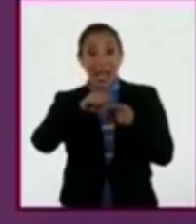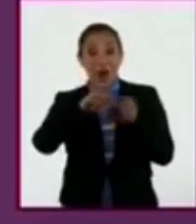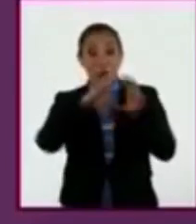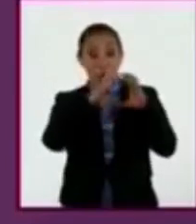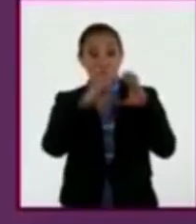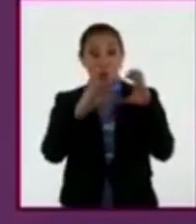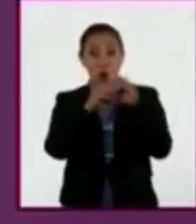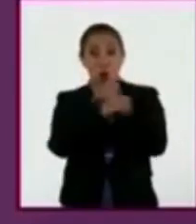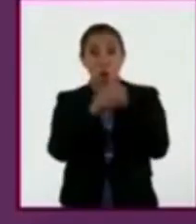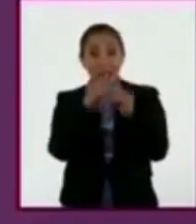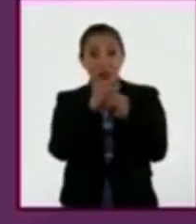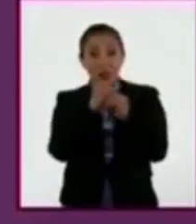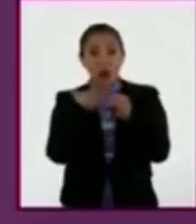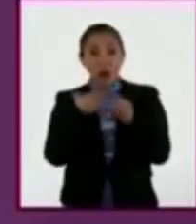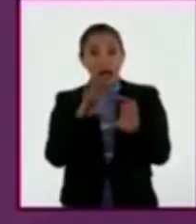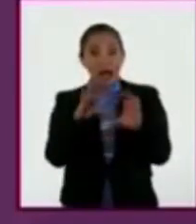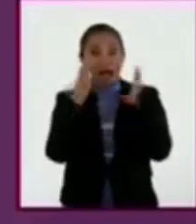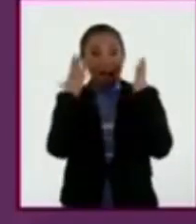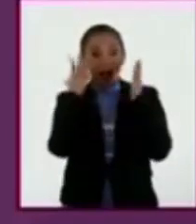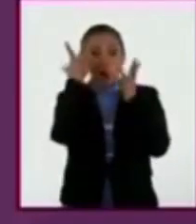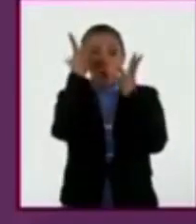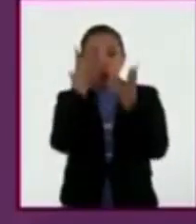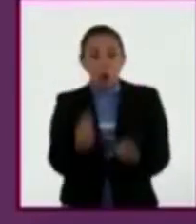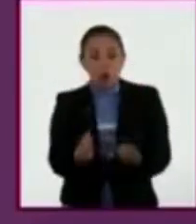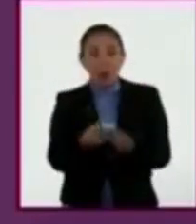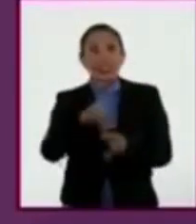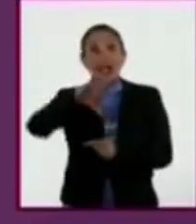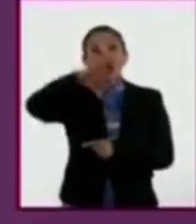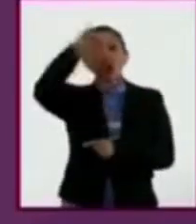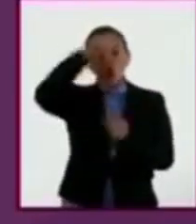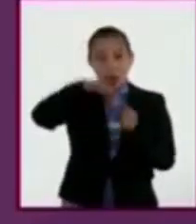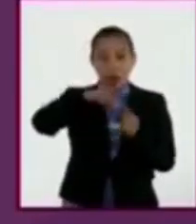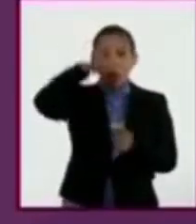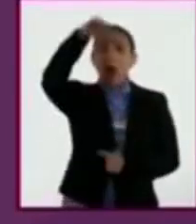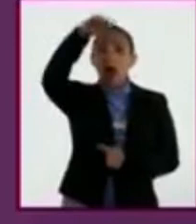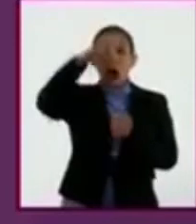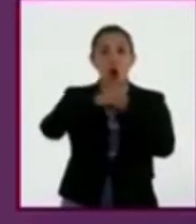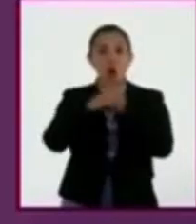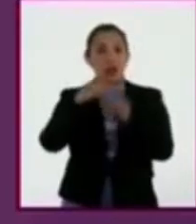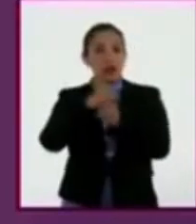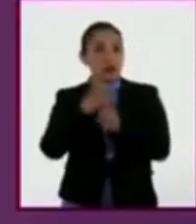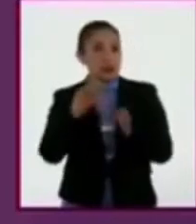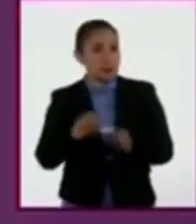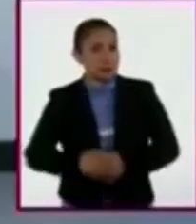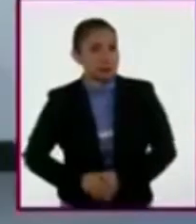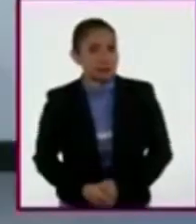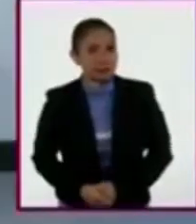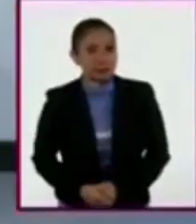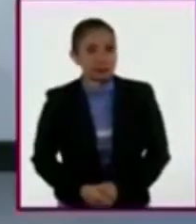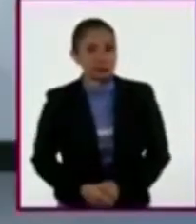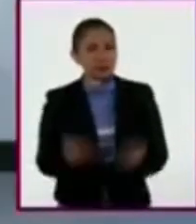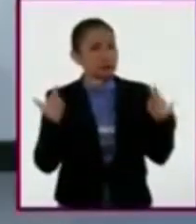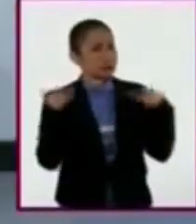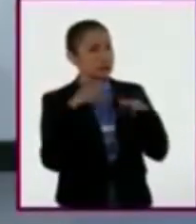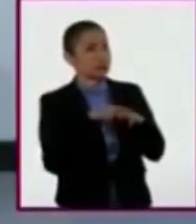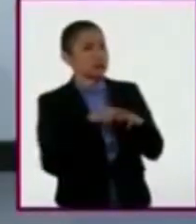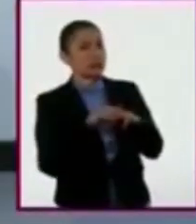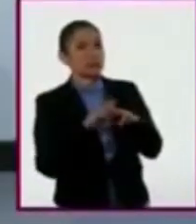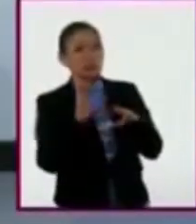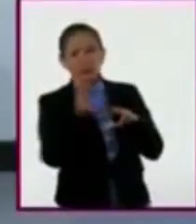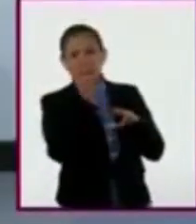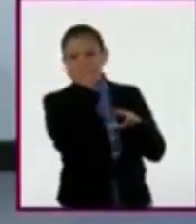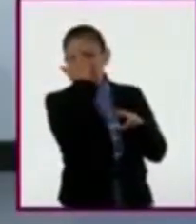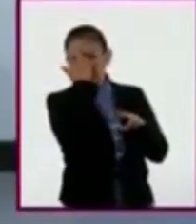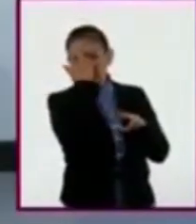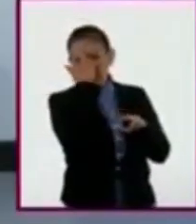el valor de la aceleración debida a la gravedad y la altura a la que se encuentra el objeto. Profesor, recordando